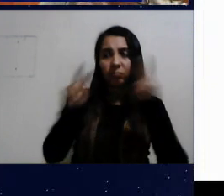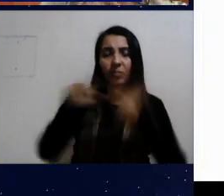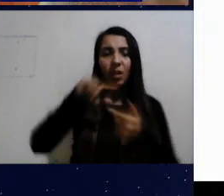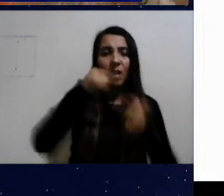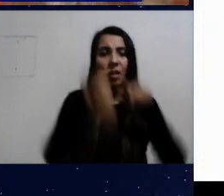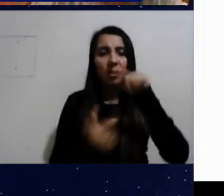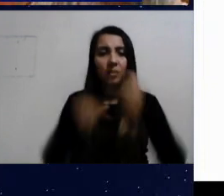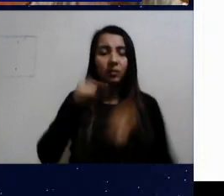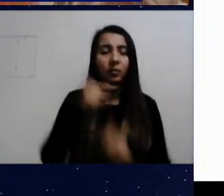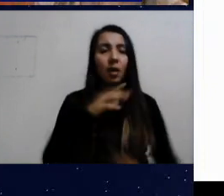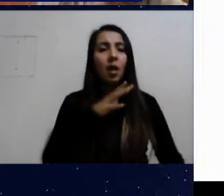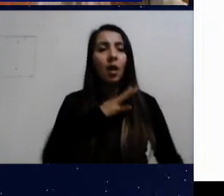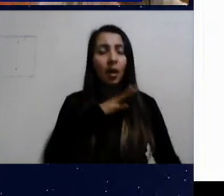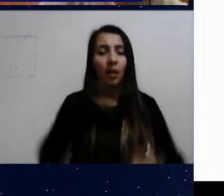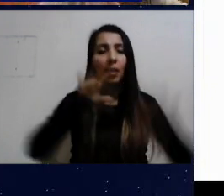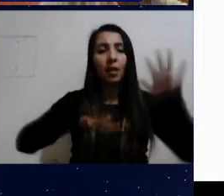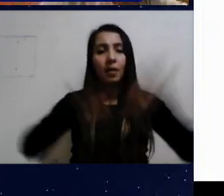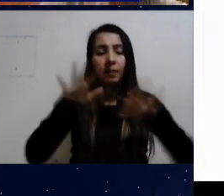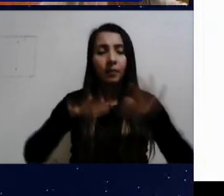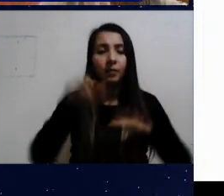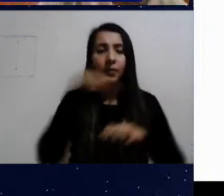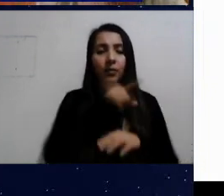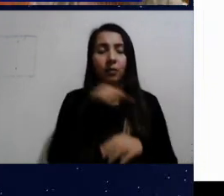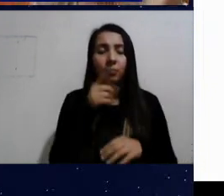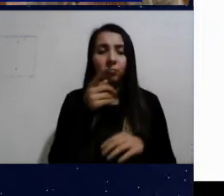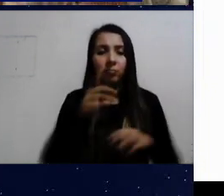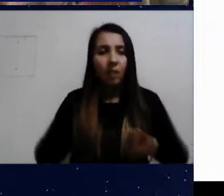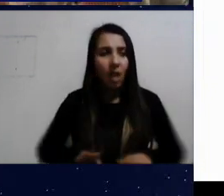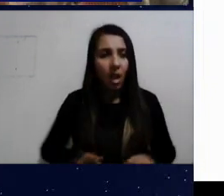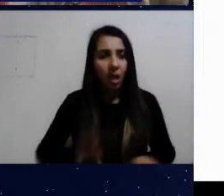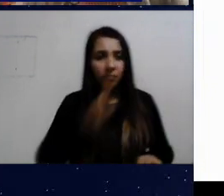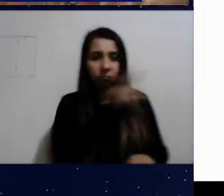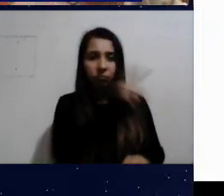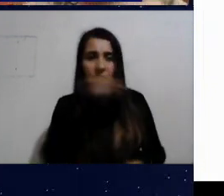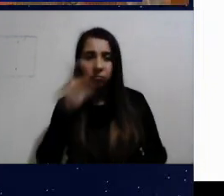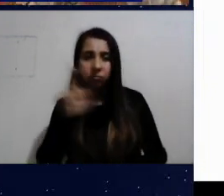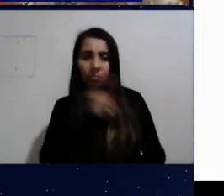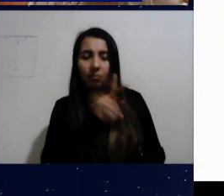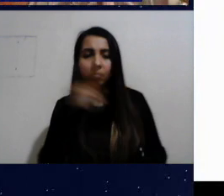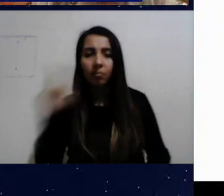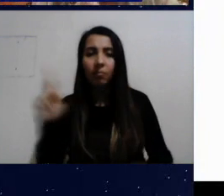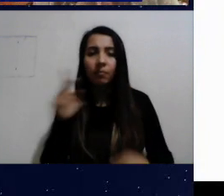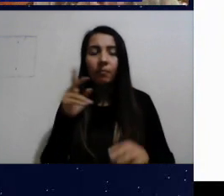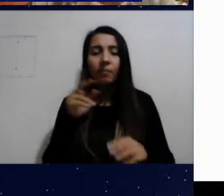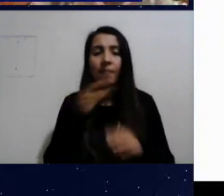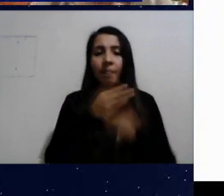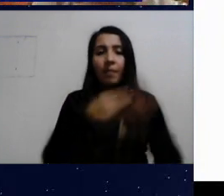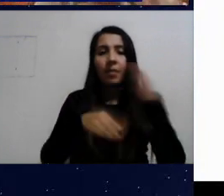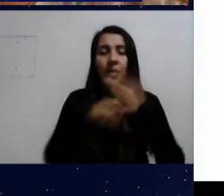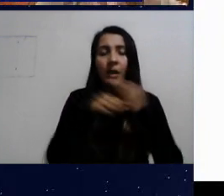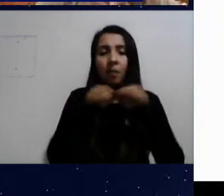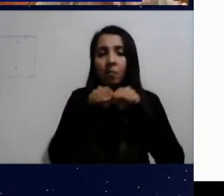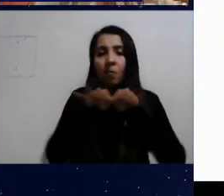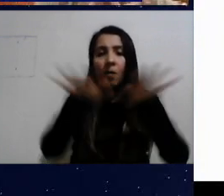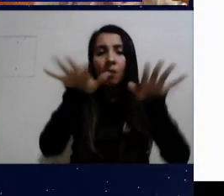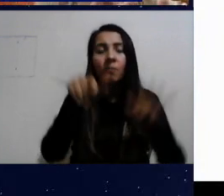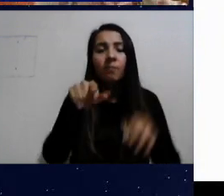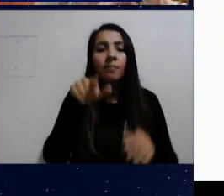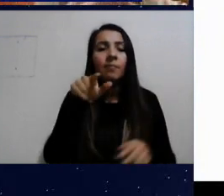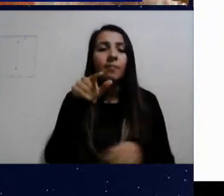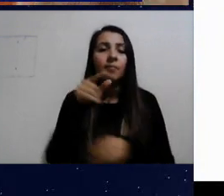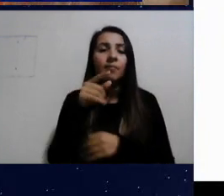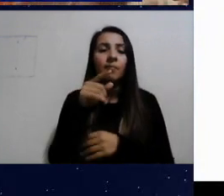probablemente vengan de material que son vientos galácticos, que sube hacia el halo y está ya enriquecido por las